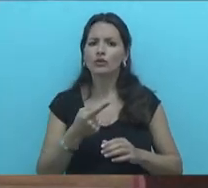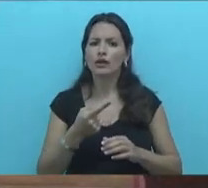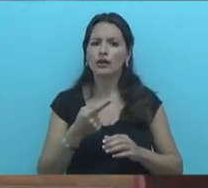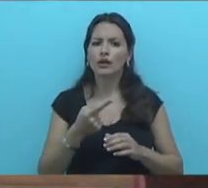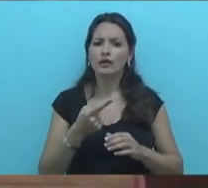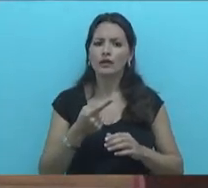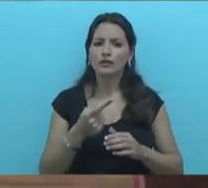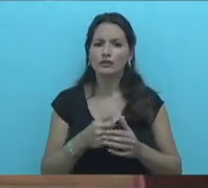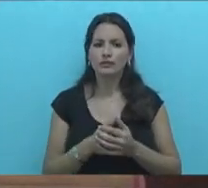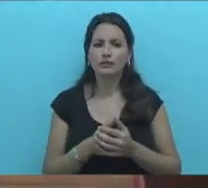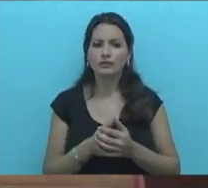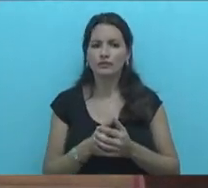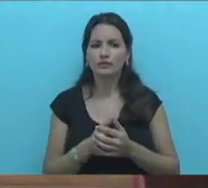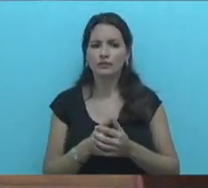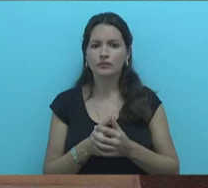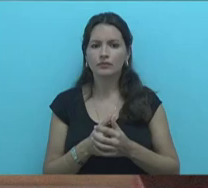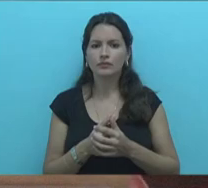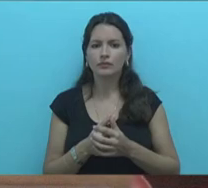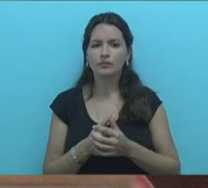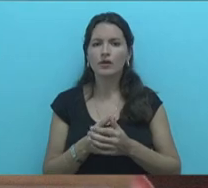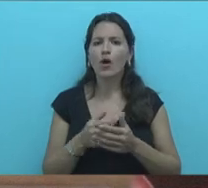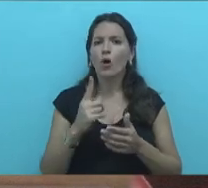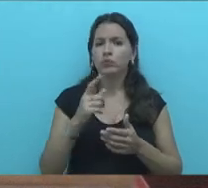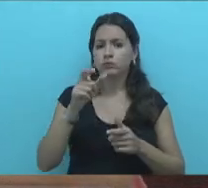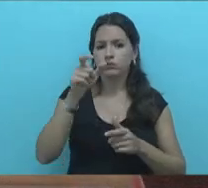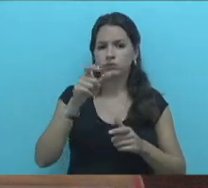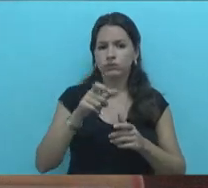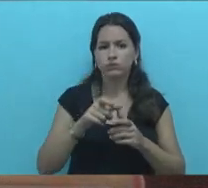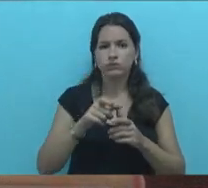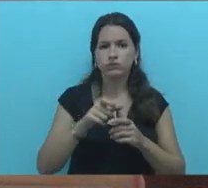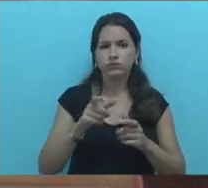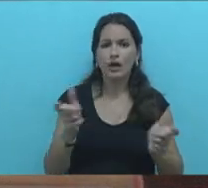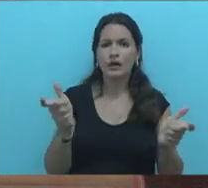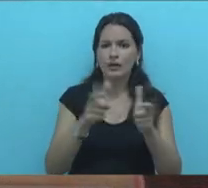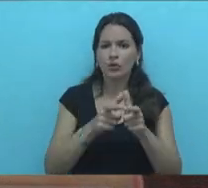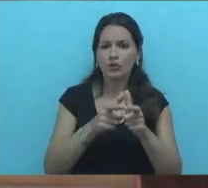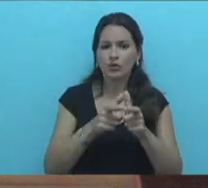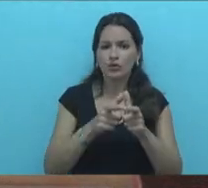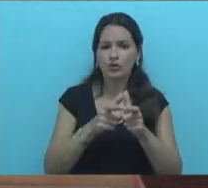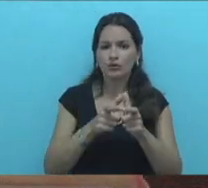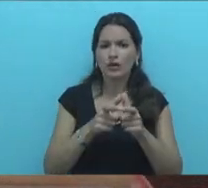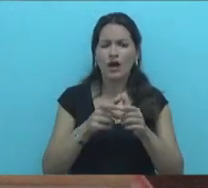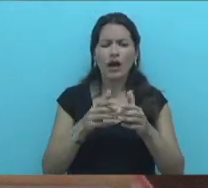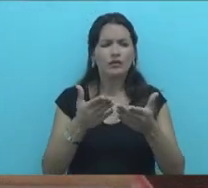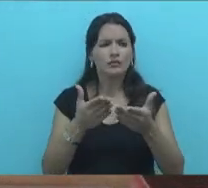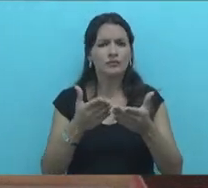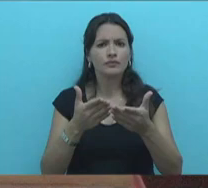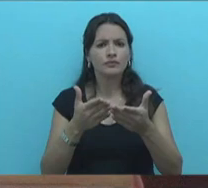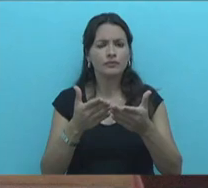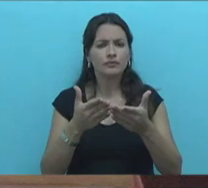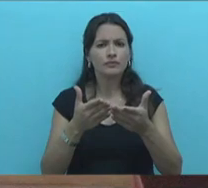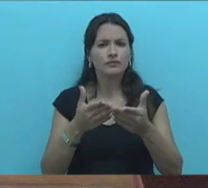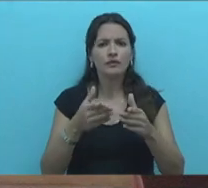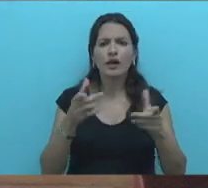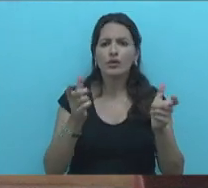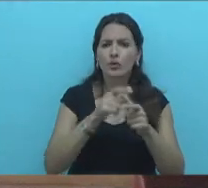móvil que llevó a la reunión entre Marcelo D'Alessio y uno de los integrantes de la banda de Los Monos. Es tan grave el móvil como el propio